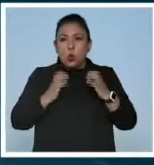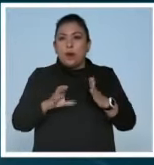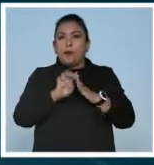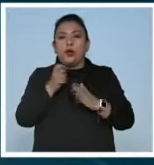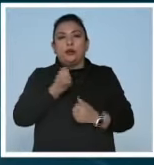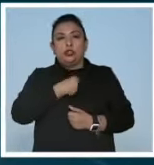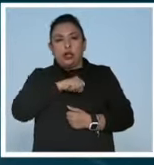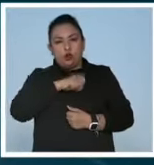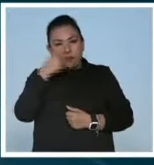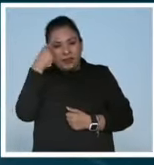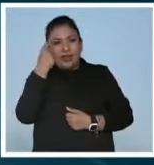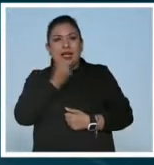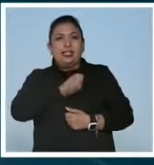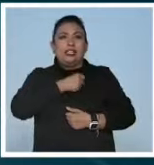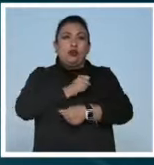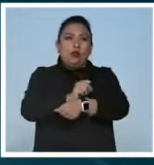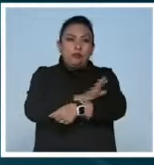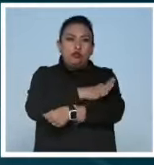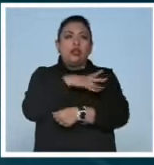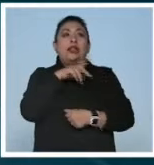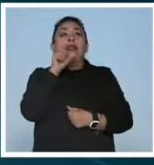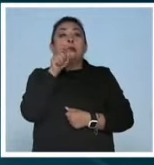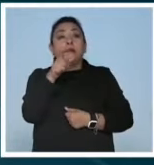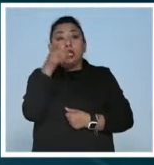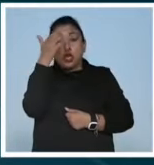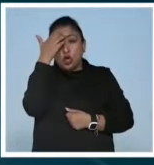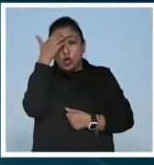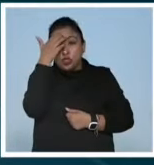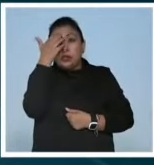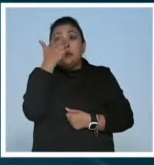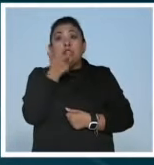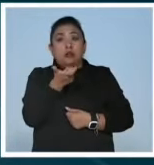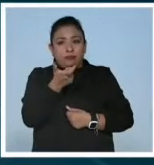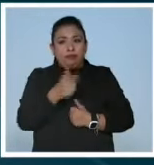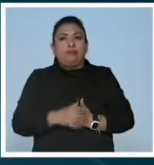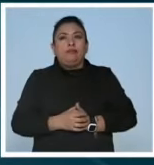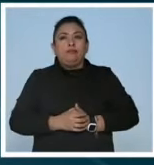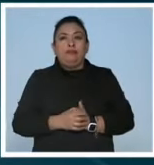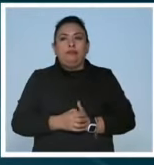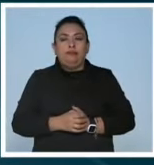salud mental y emocional, e incluso sus conocimientos financieros.